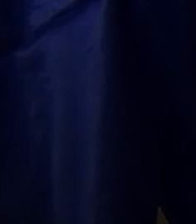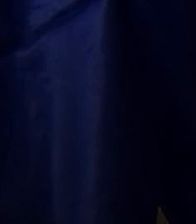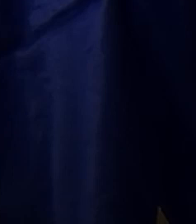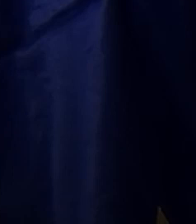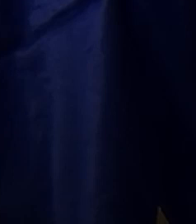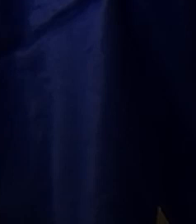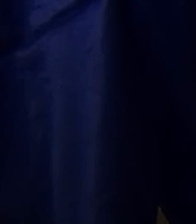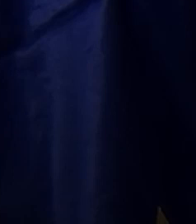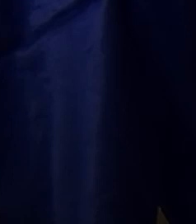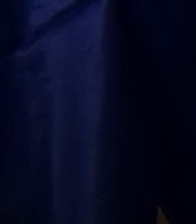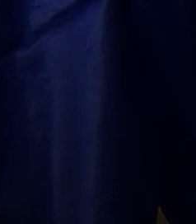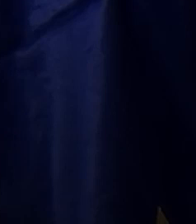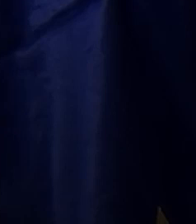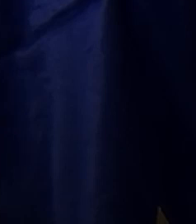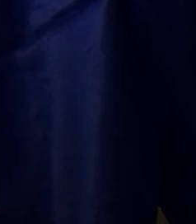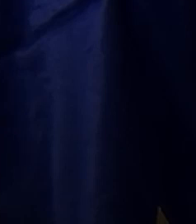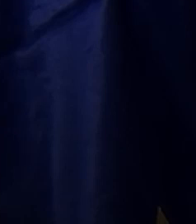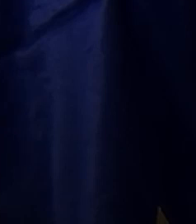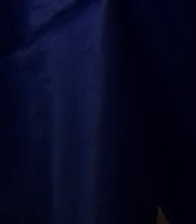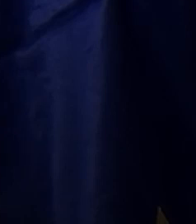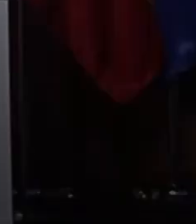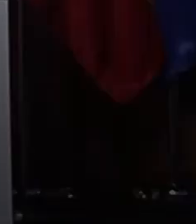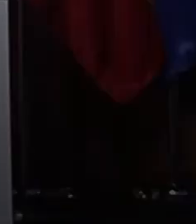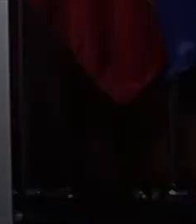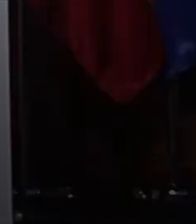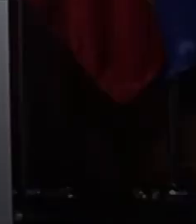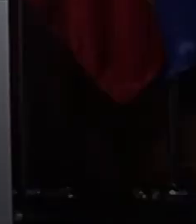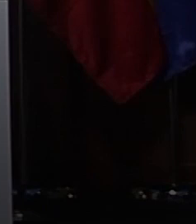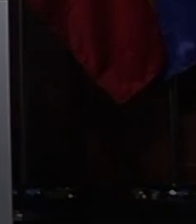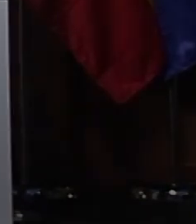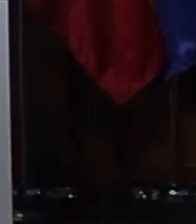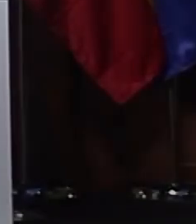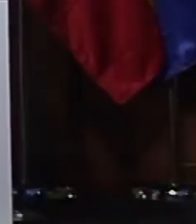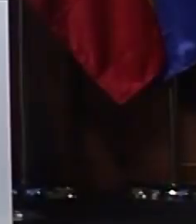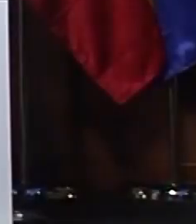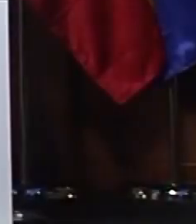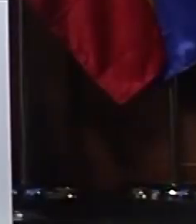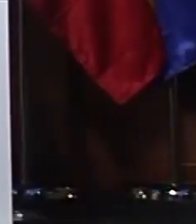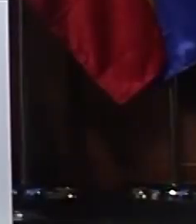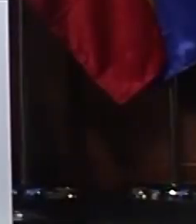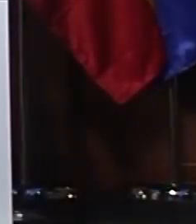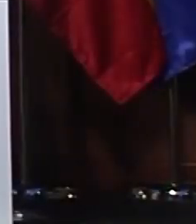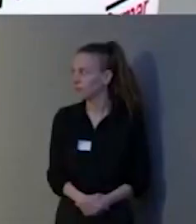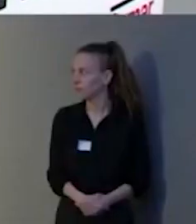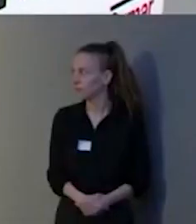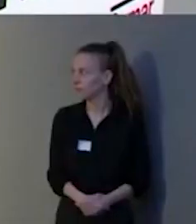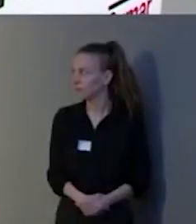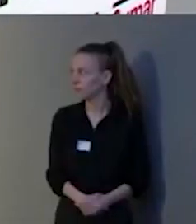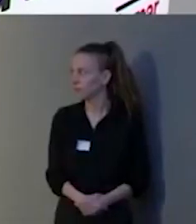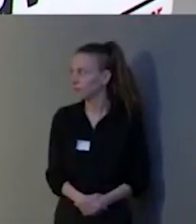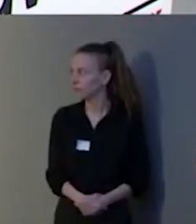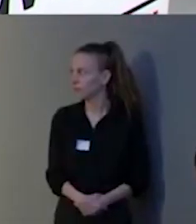de la regeneración democrática. La regeneración democrática no es lo que vimos la pasada semana en el Senado de nuestro país, utilizando el Senado como una